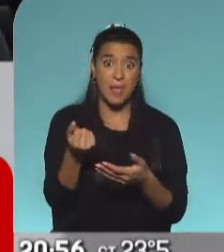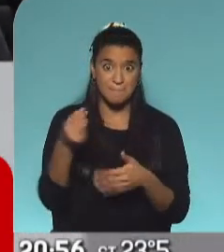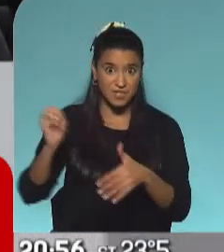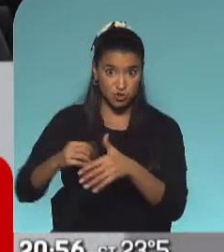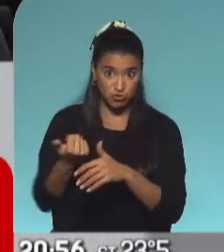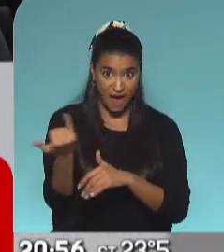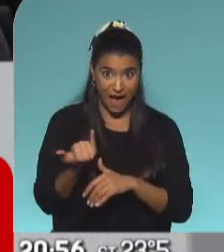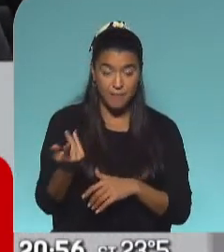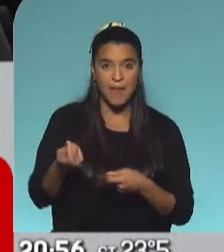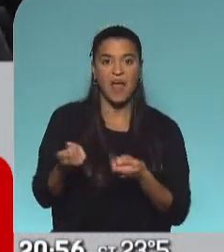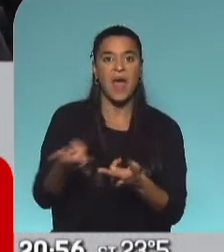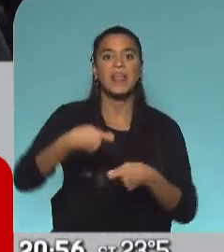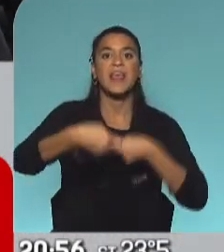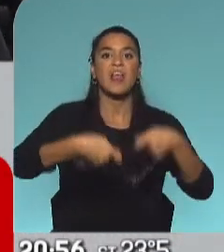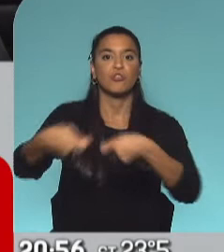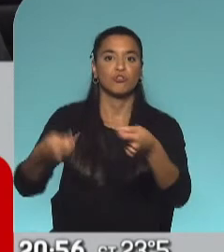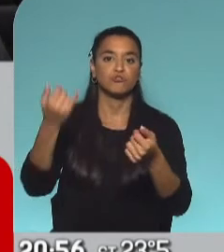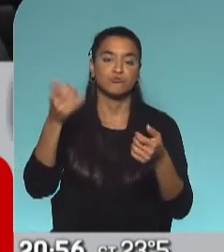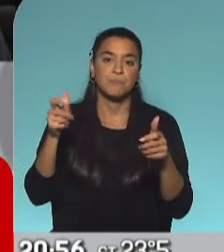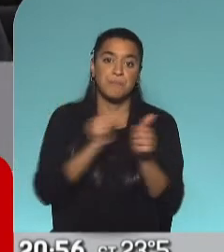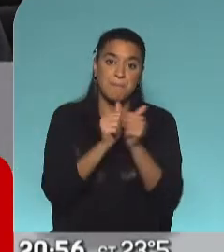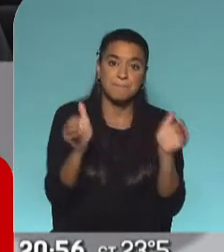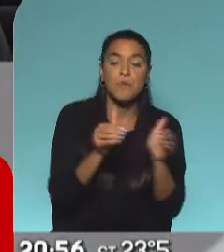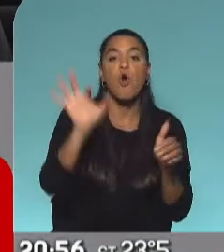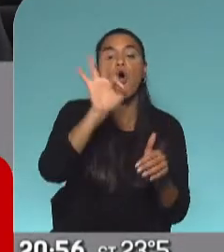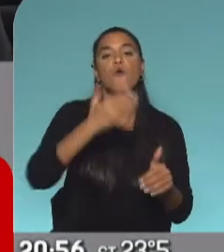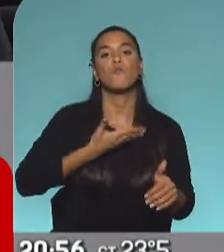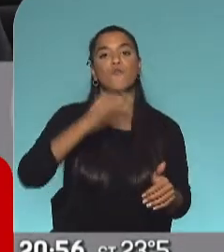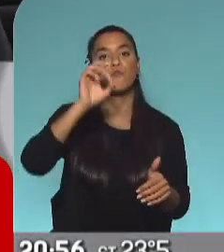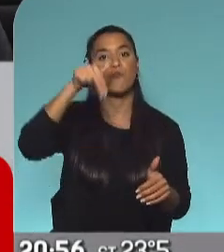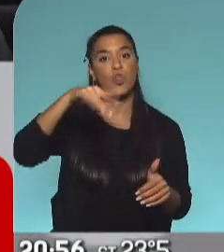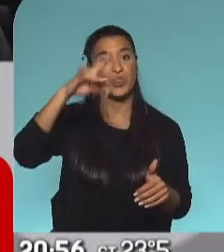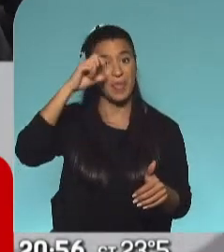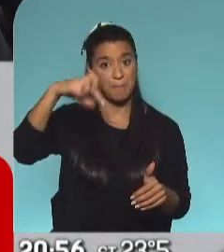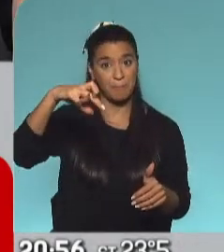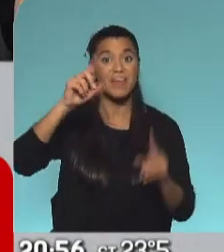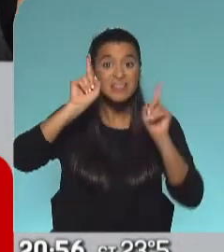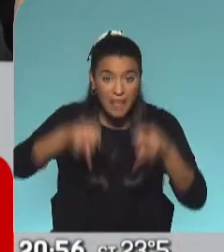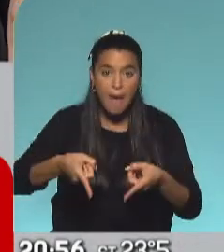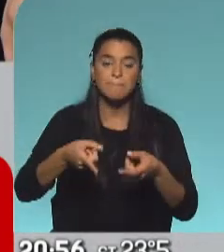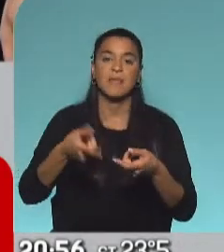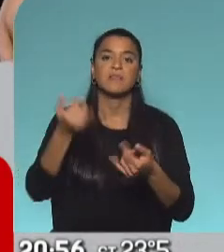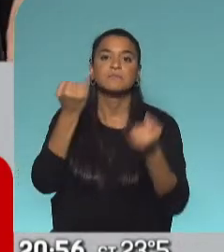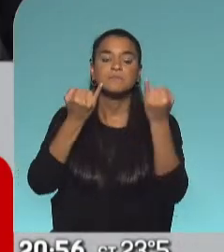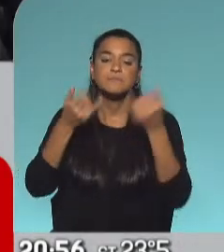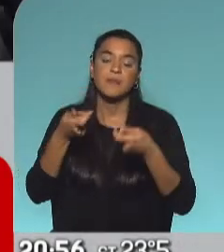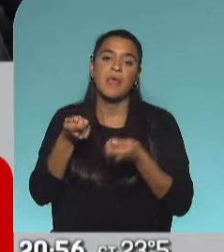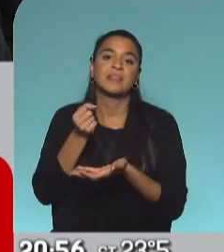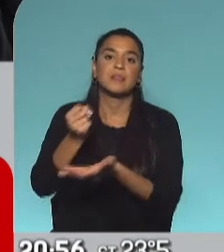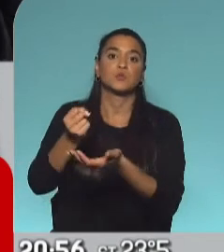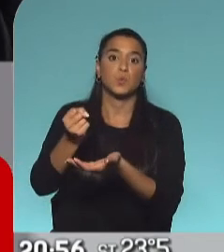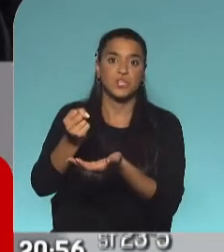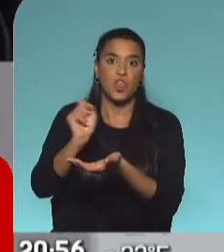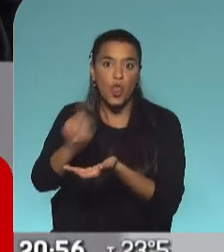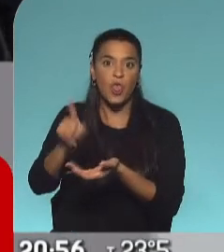para garantizar créditos PYME, por ejemplo. O el FONDEP, que es un fondo que también subsidia tasas a las pymes.